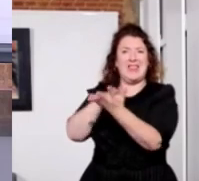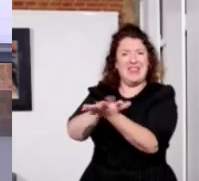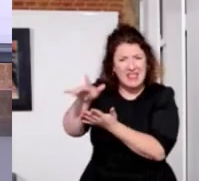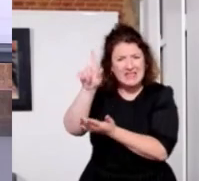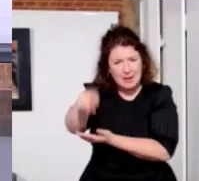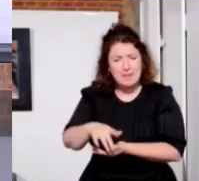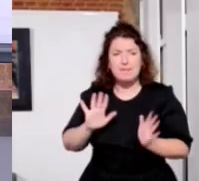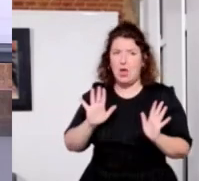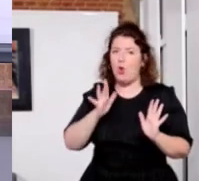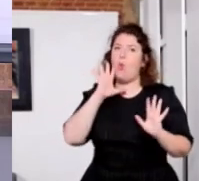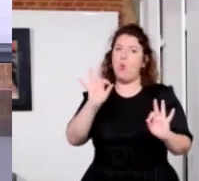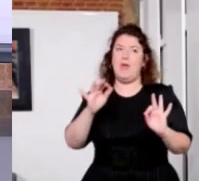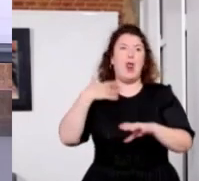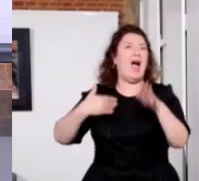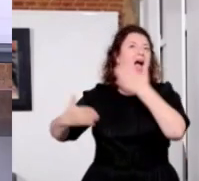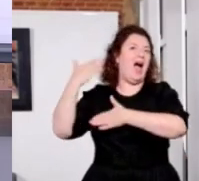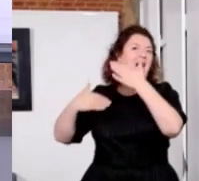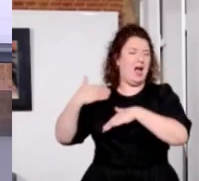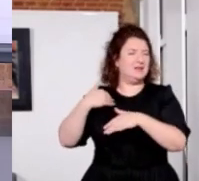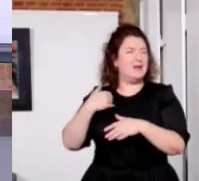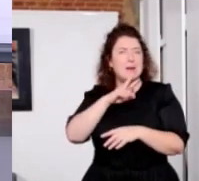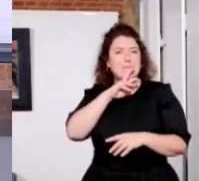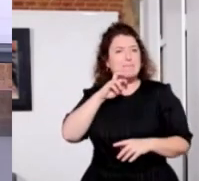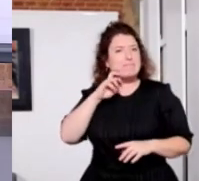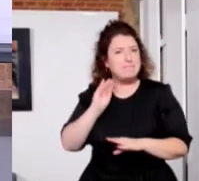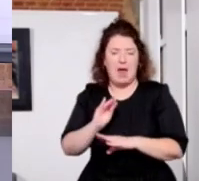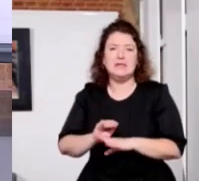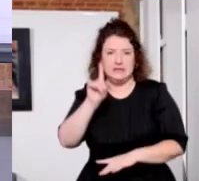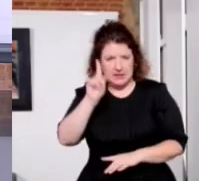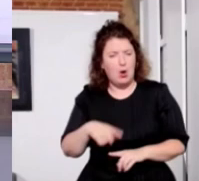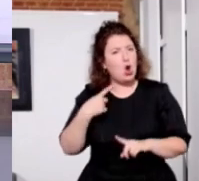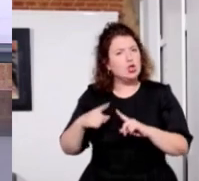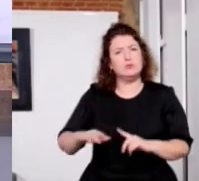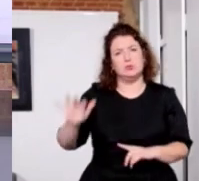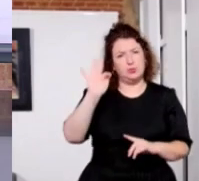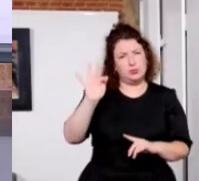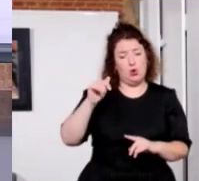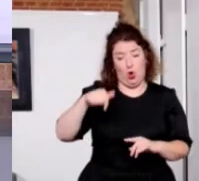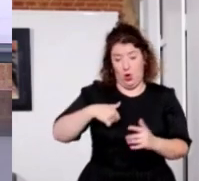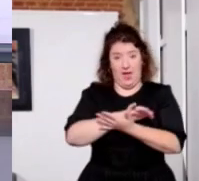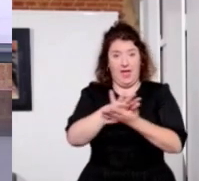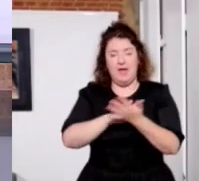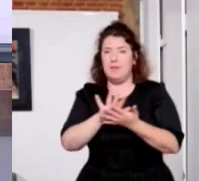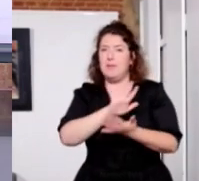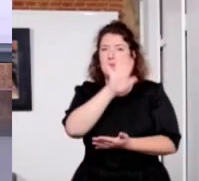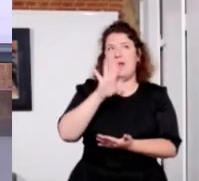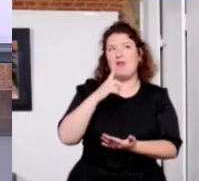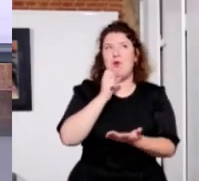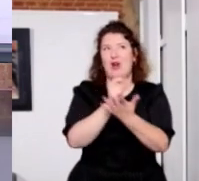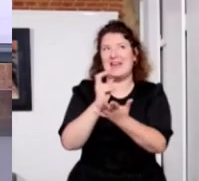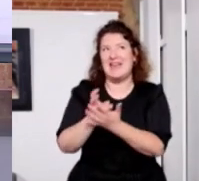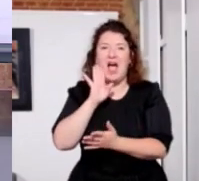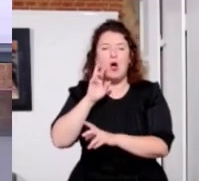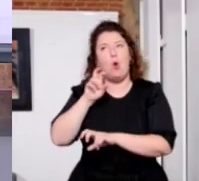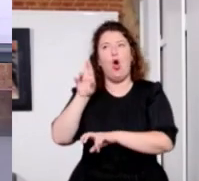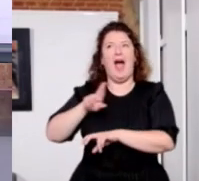a recuperar el fervor de ese primer impulso, porque ahí estaba, en muchas cosas que hemos puesto ahí sobre la mesa, como si fueran retos a recuperar